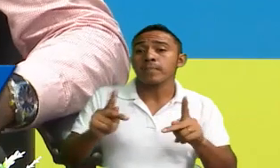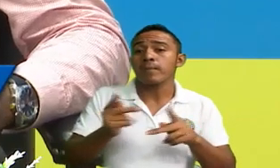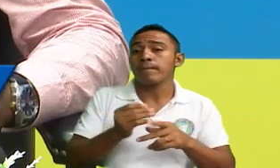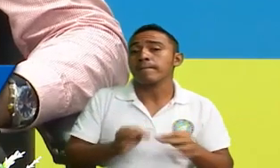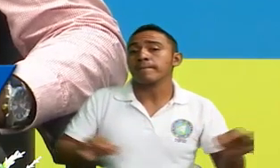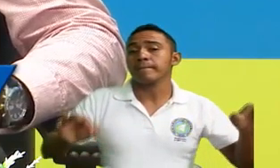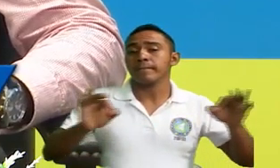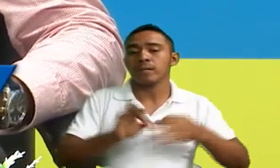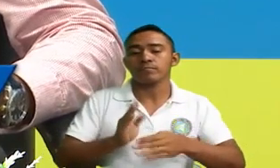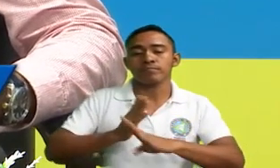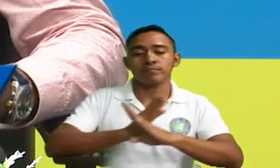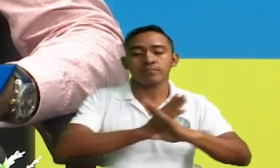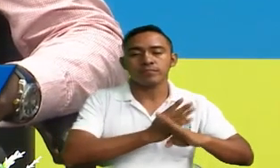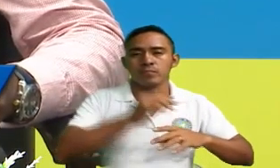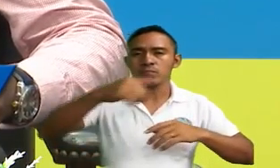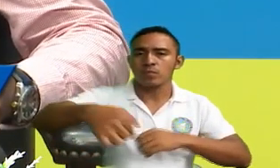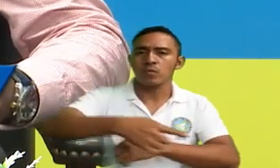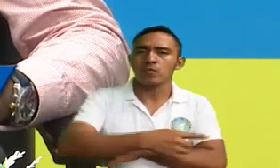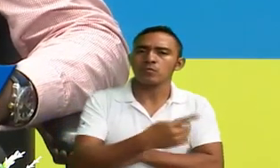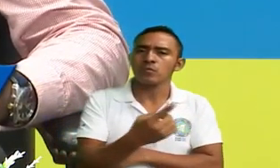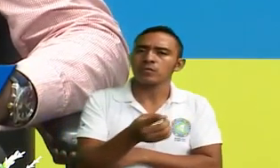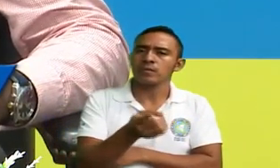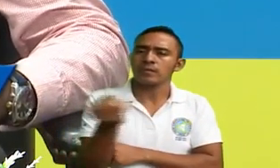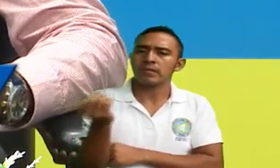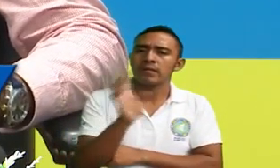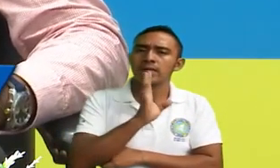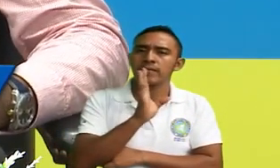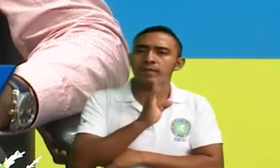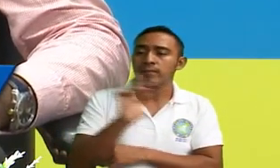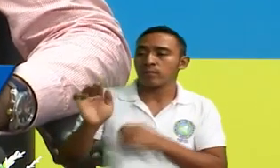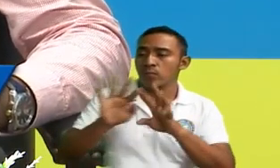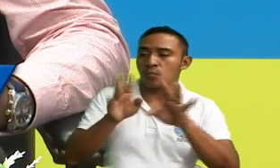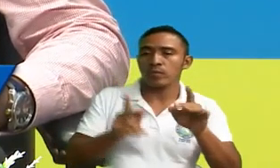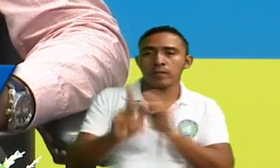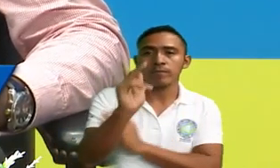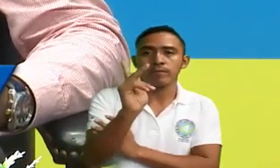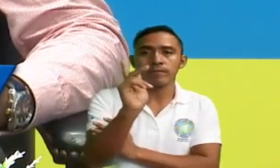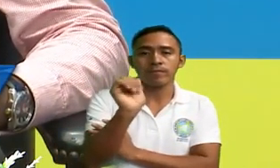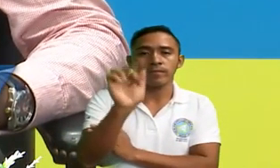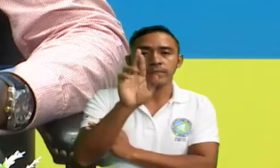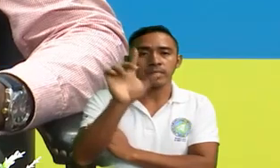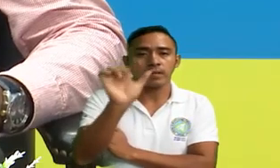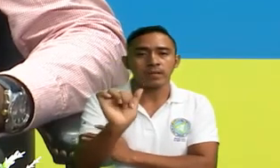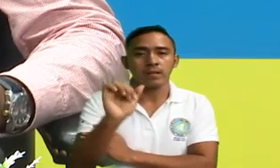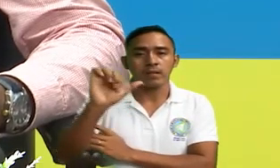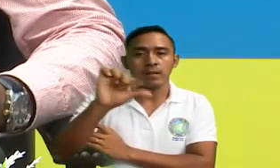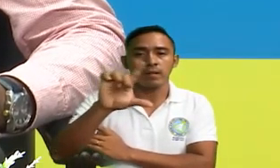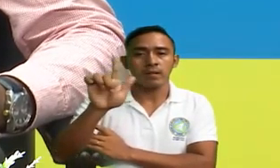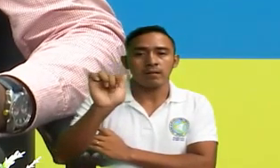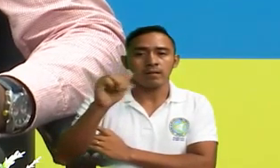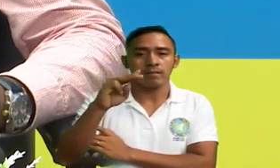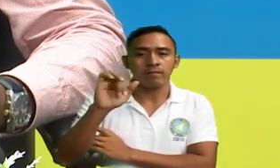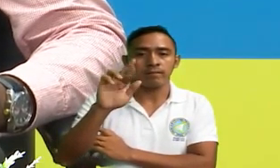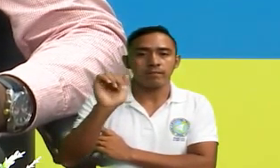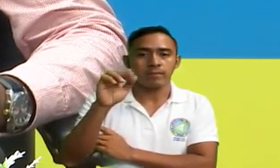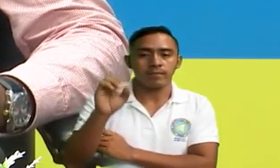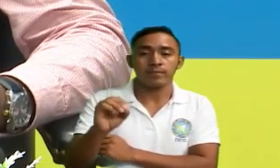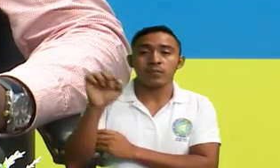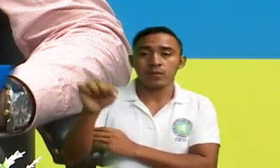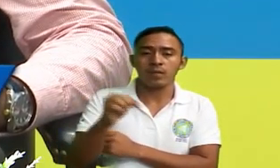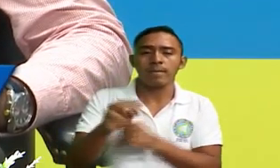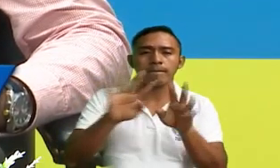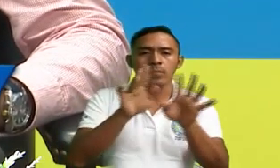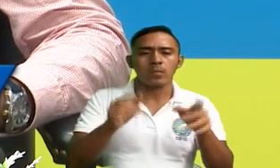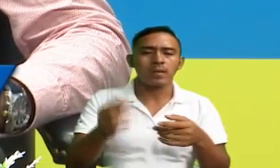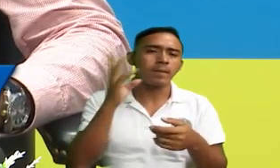de hoy vamos a estar conversando con la doctora Carla Altamirano, quien es ginecóloga del Hospital Occidental